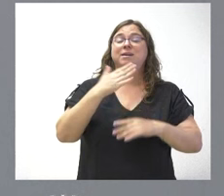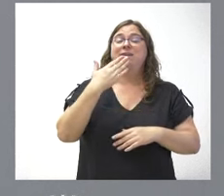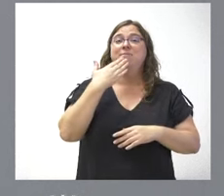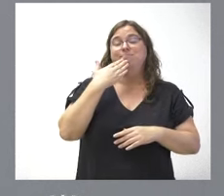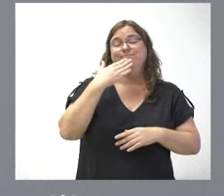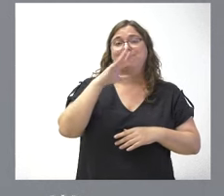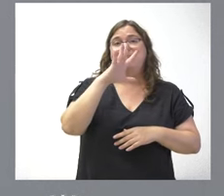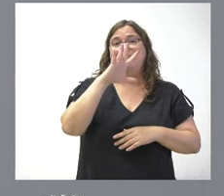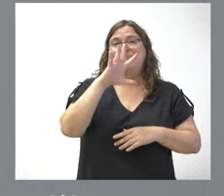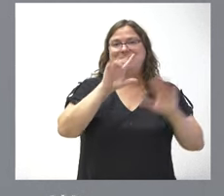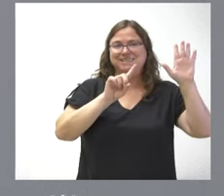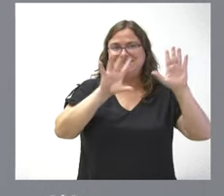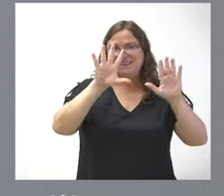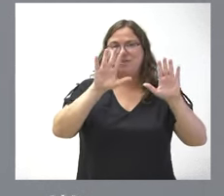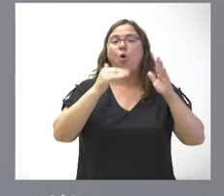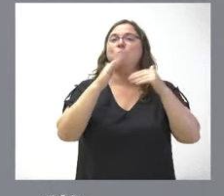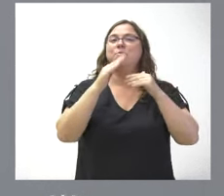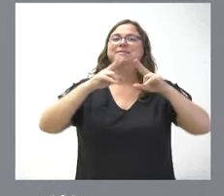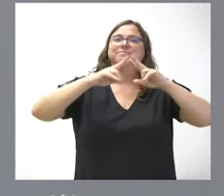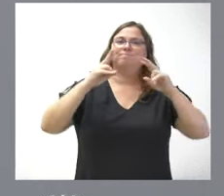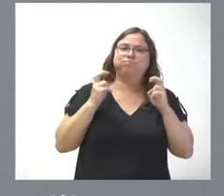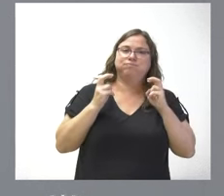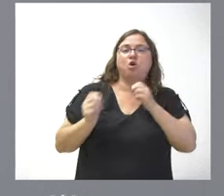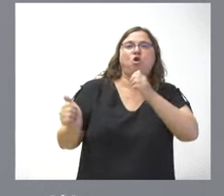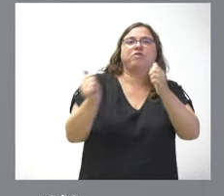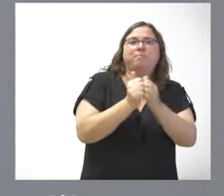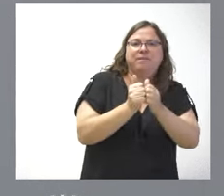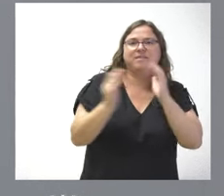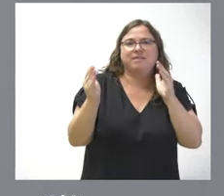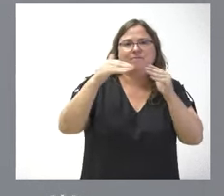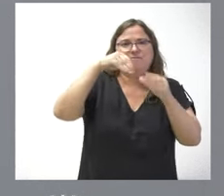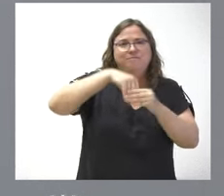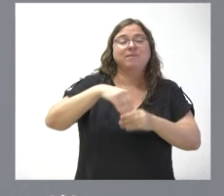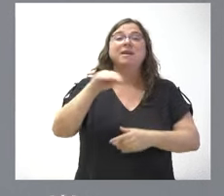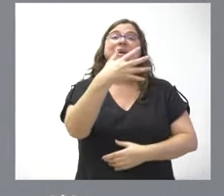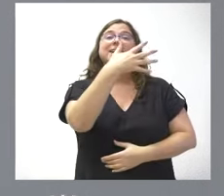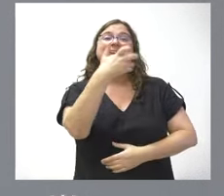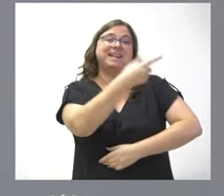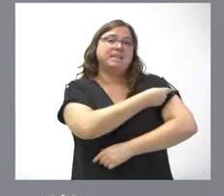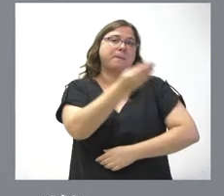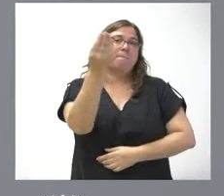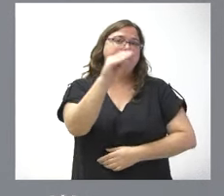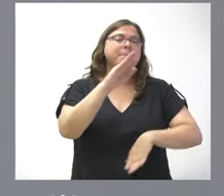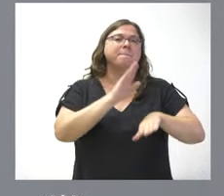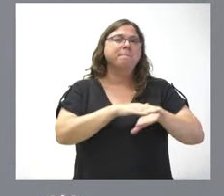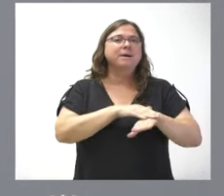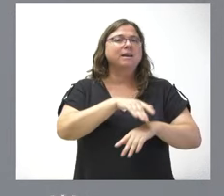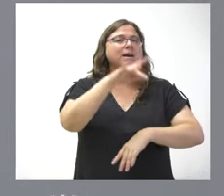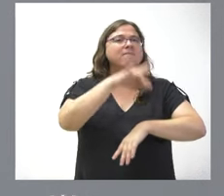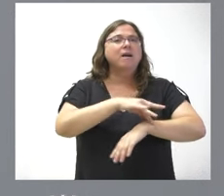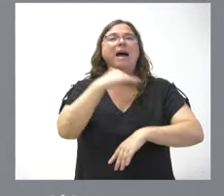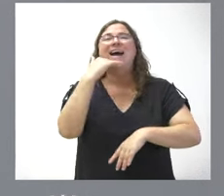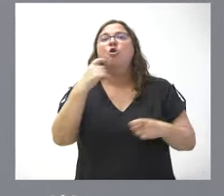institucionalizada o dependiente o institucionalizada en esta fraja de edad y 500 dosis adicionales para pacientes con alguna